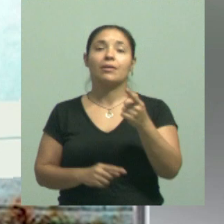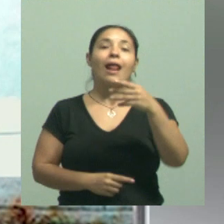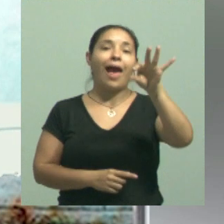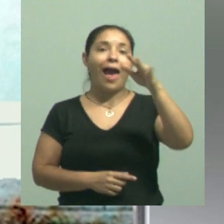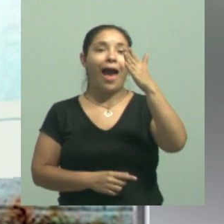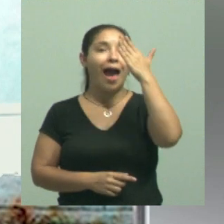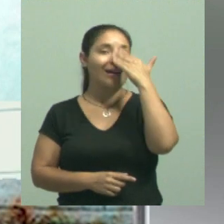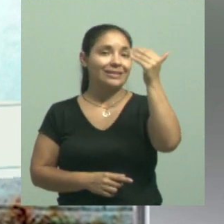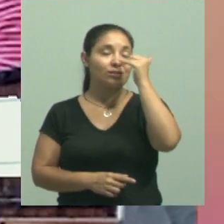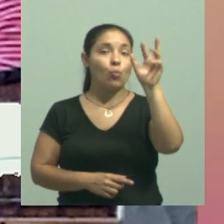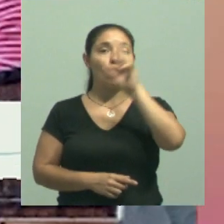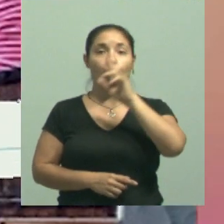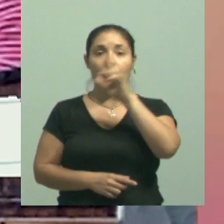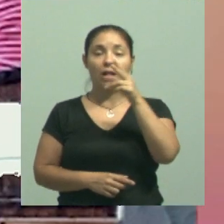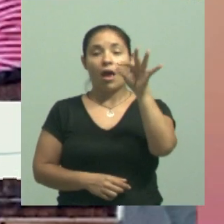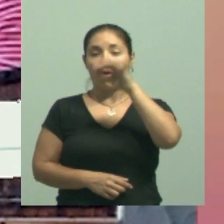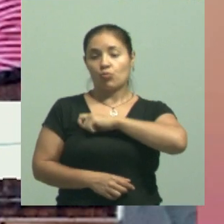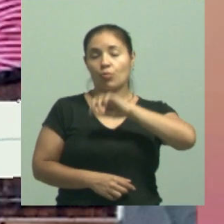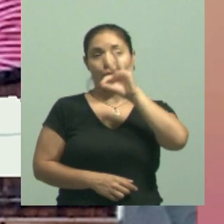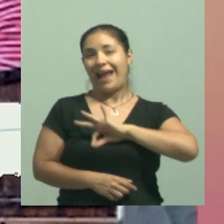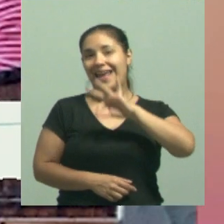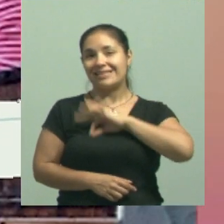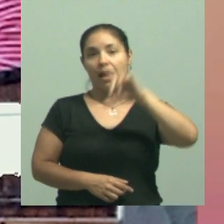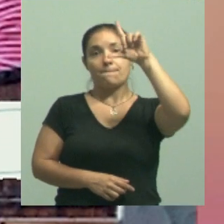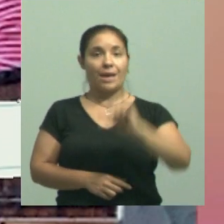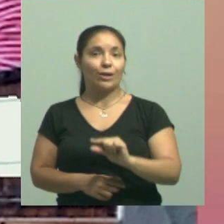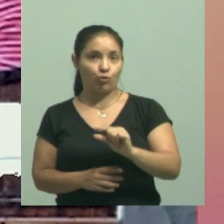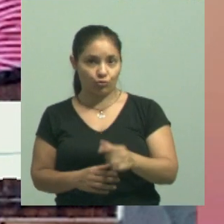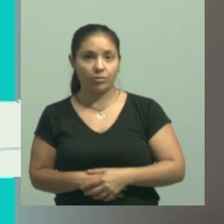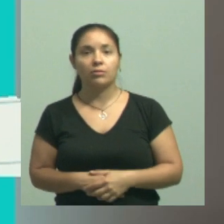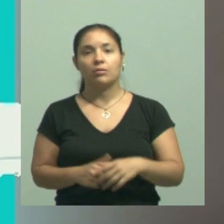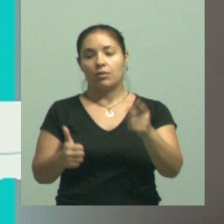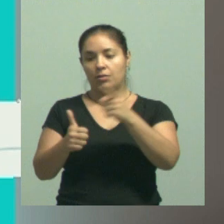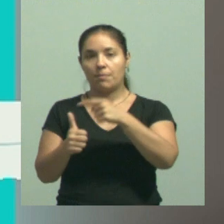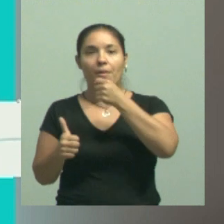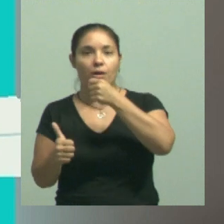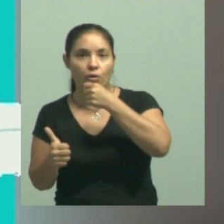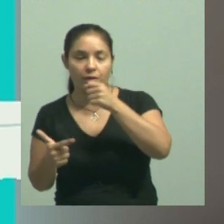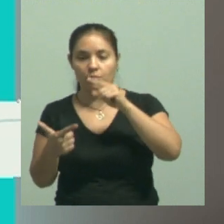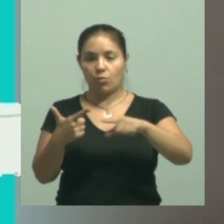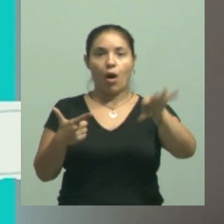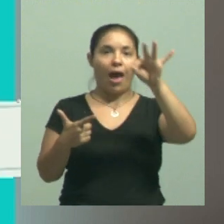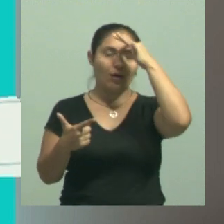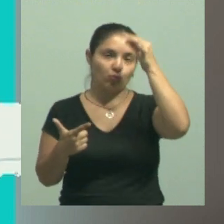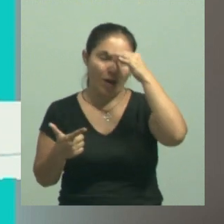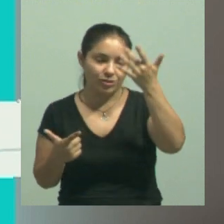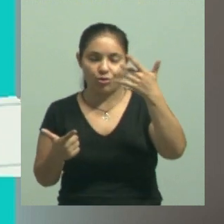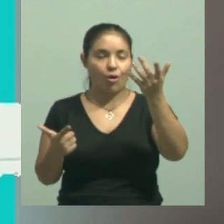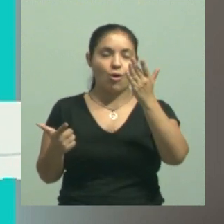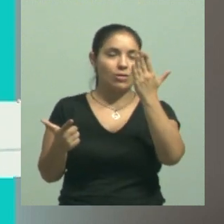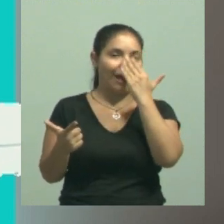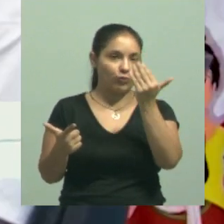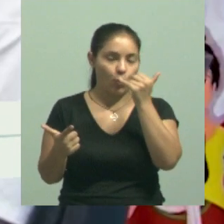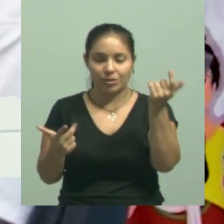la producción, en el periodismo, en la actuación, en todos lados hay alguna señal